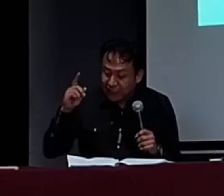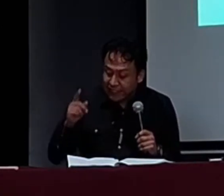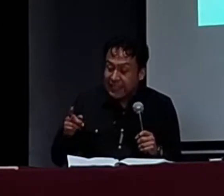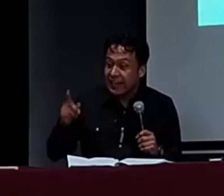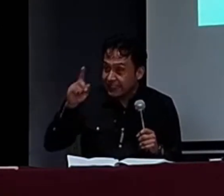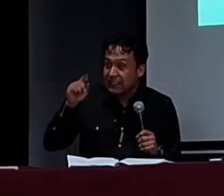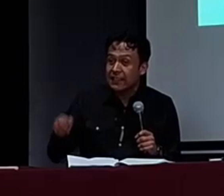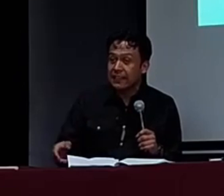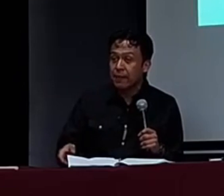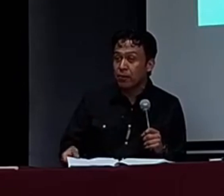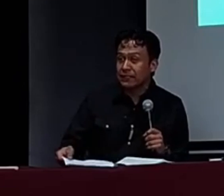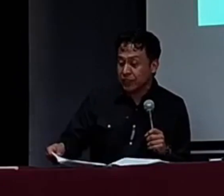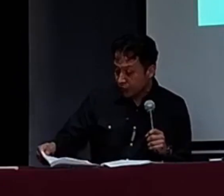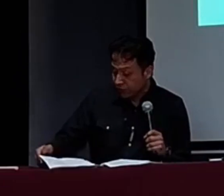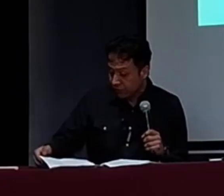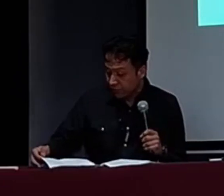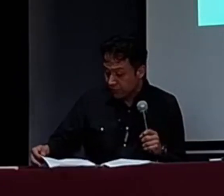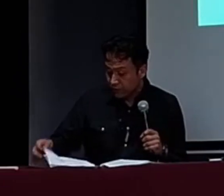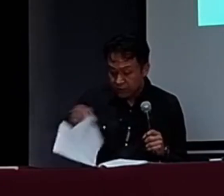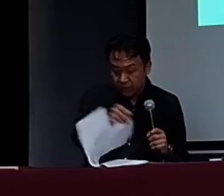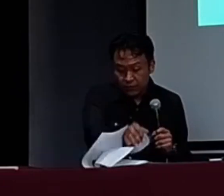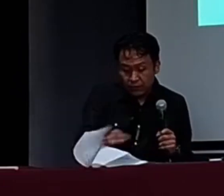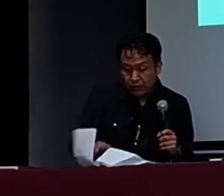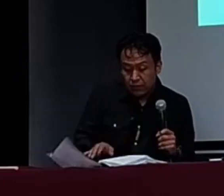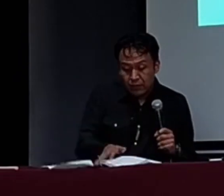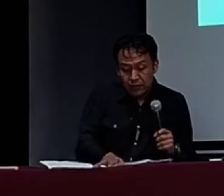y sonreiría en señal de aprobación,